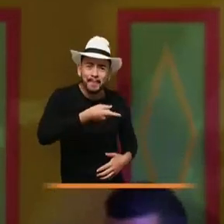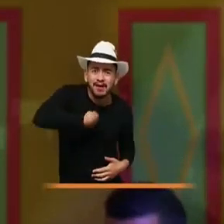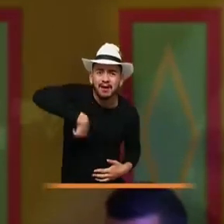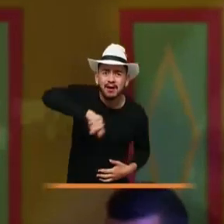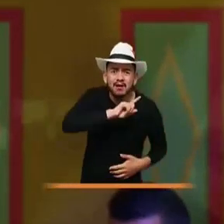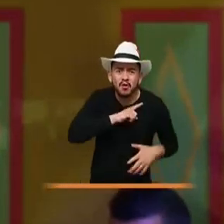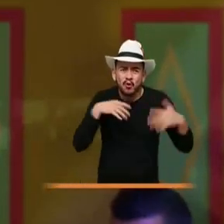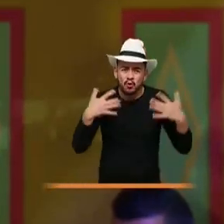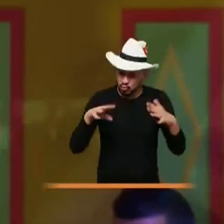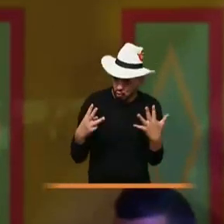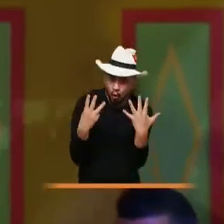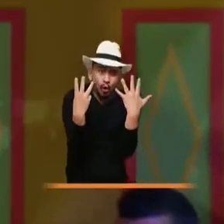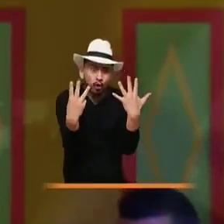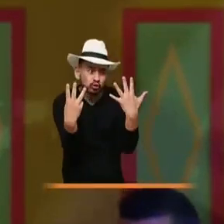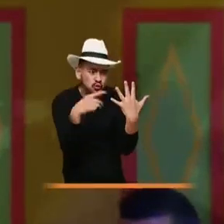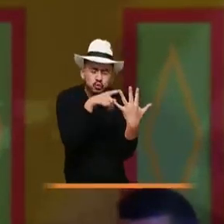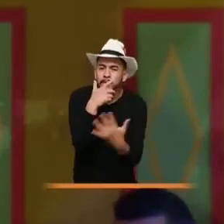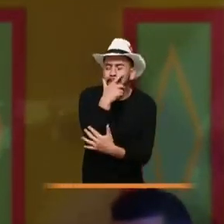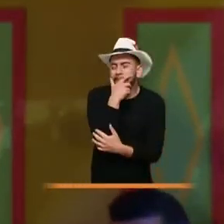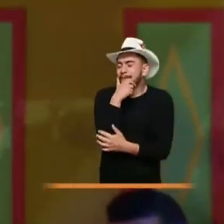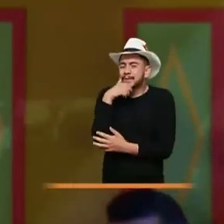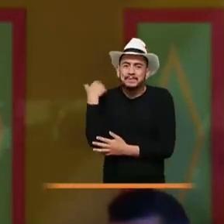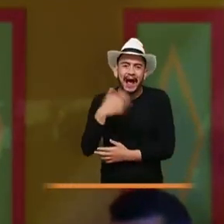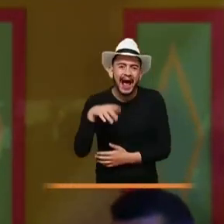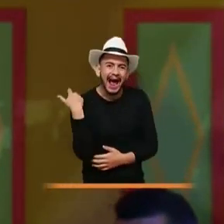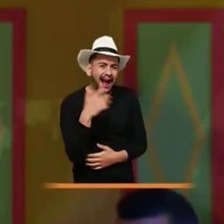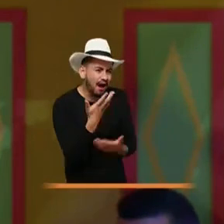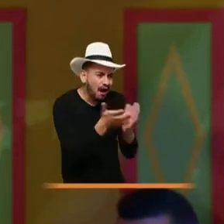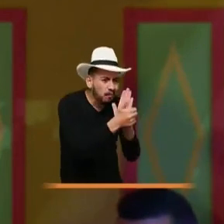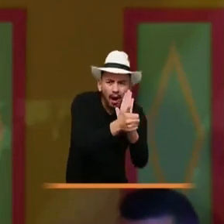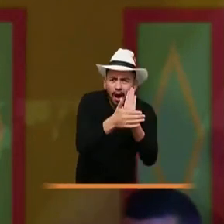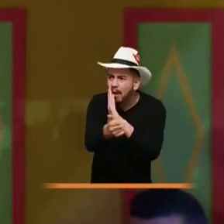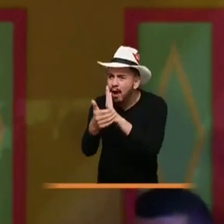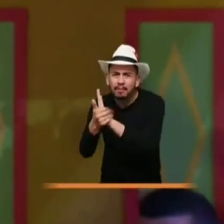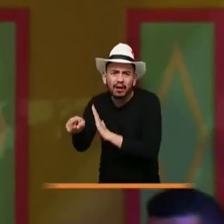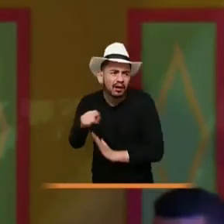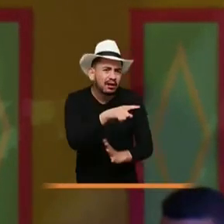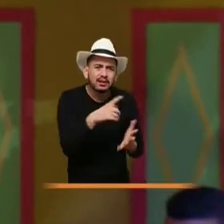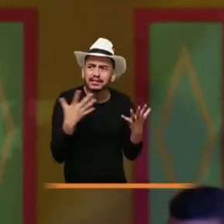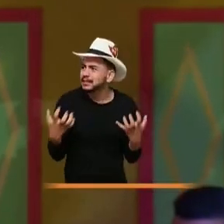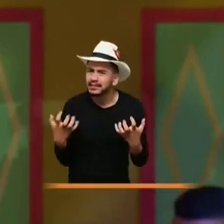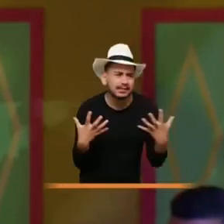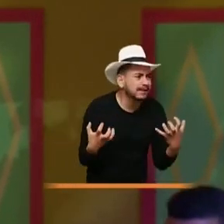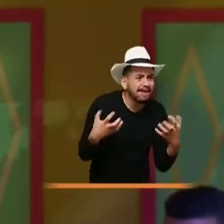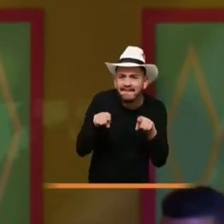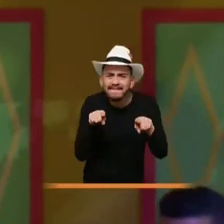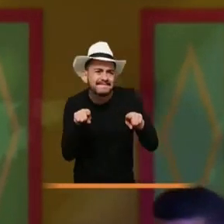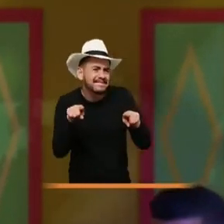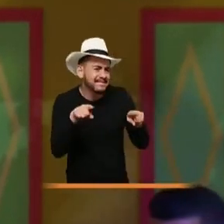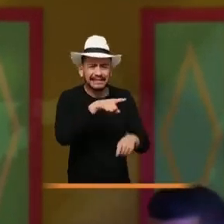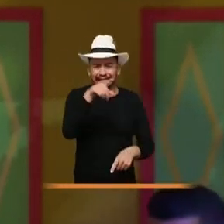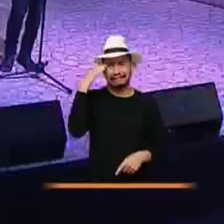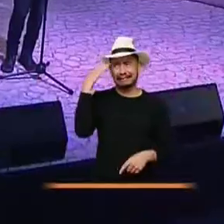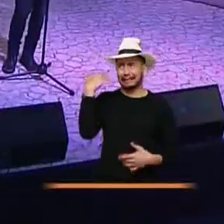y cuál de todos más viera yo me he hecho la bendición que sea lo que mi dios